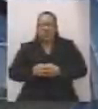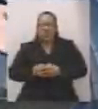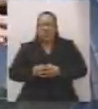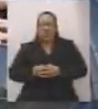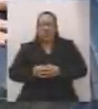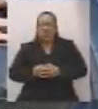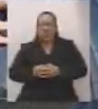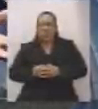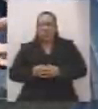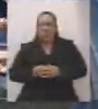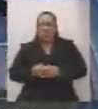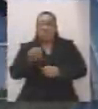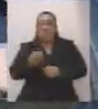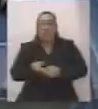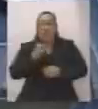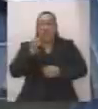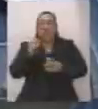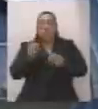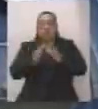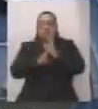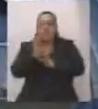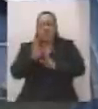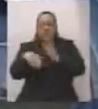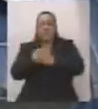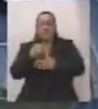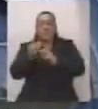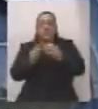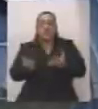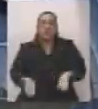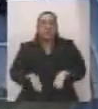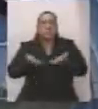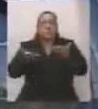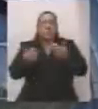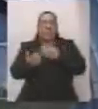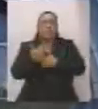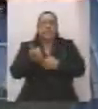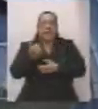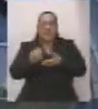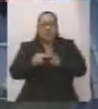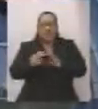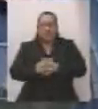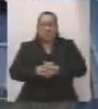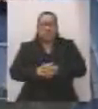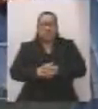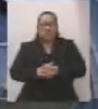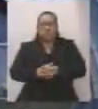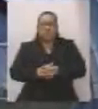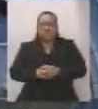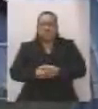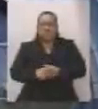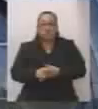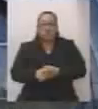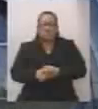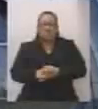efectivamente ha creado prosperidad para muchas economías emergentes porque ha aumentado los ingresos promedio. Lo que sí